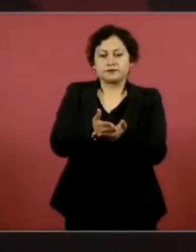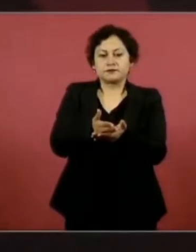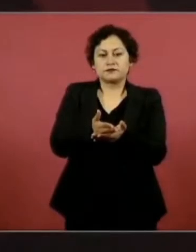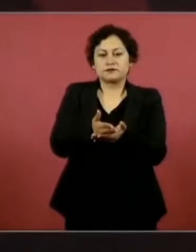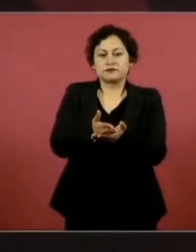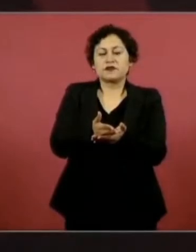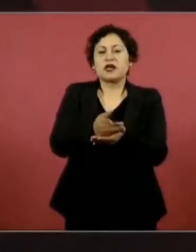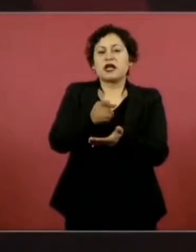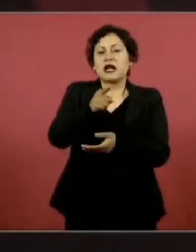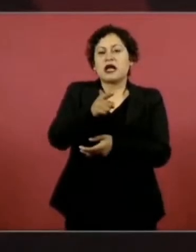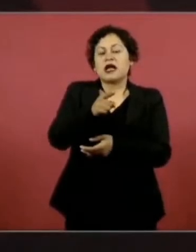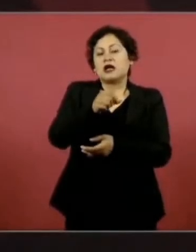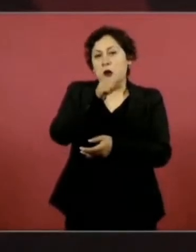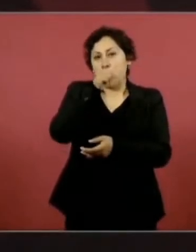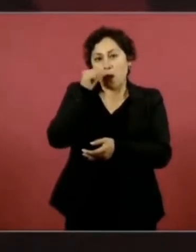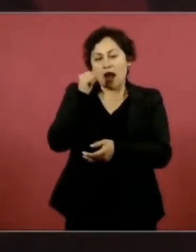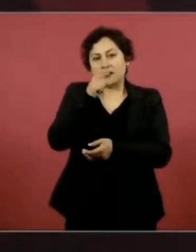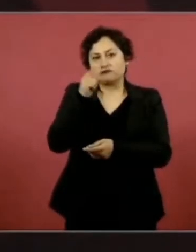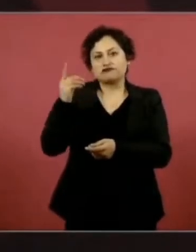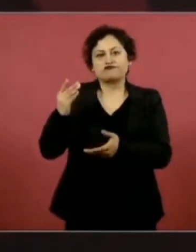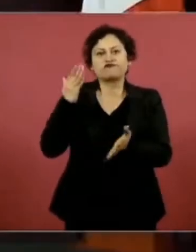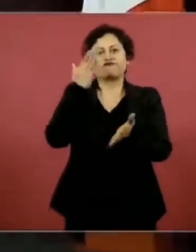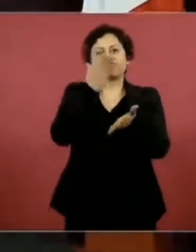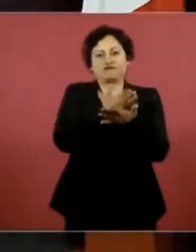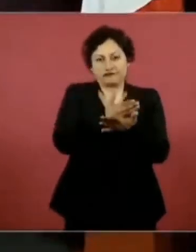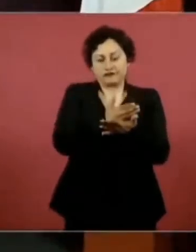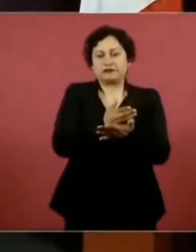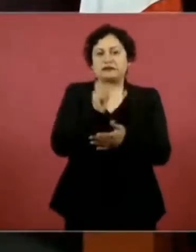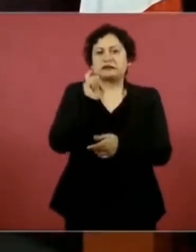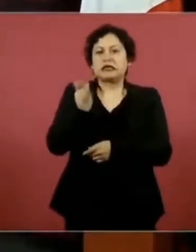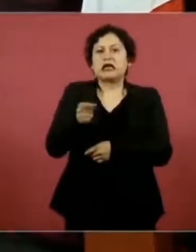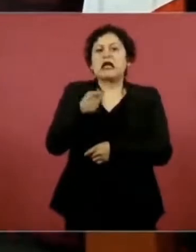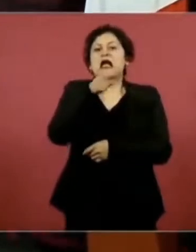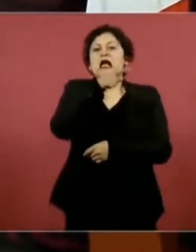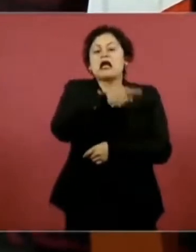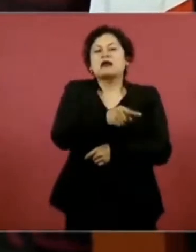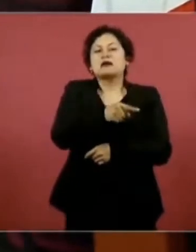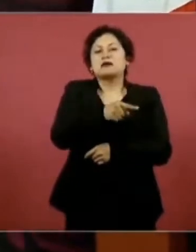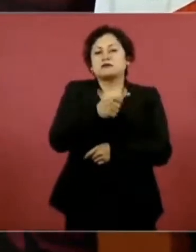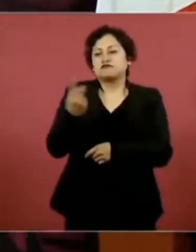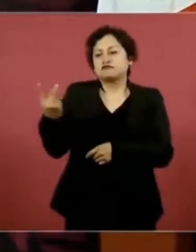revisión de todo el sistema de